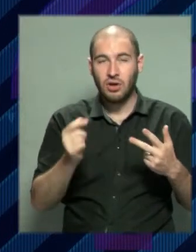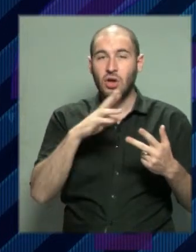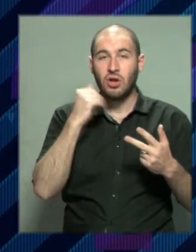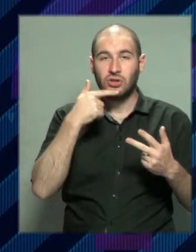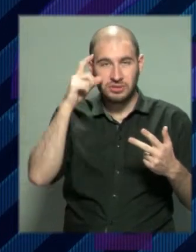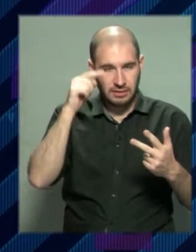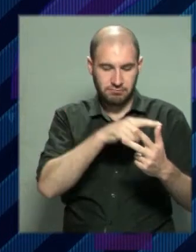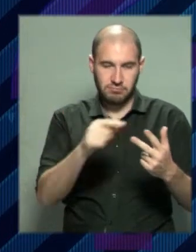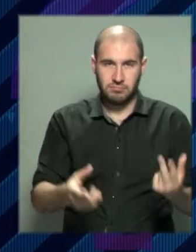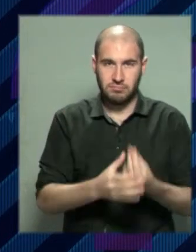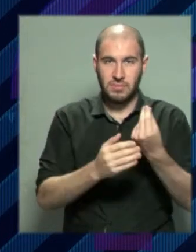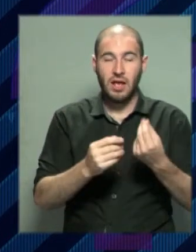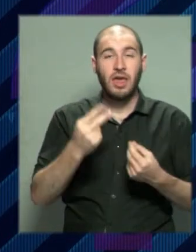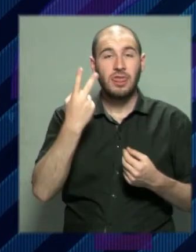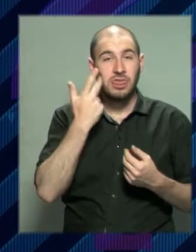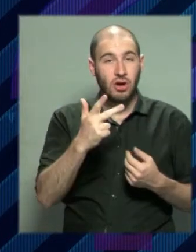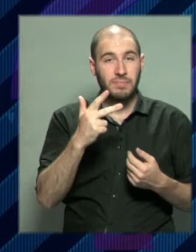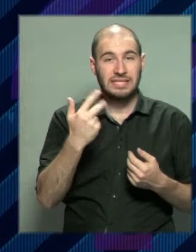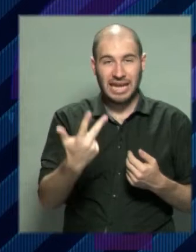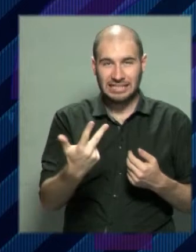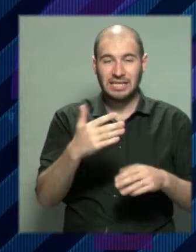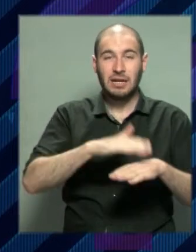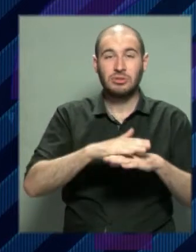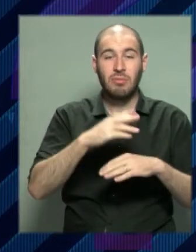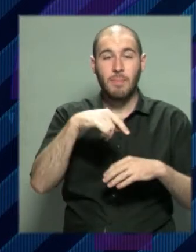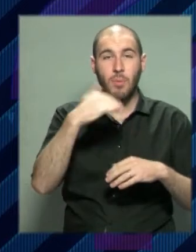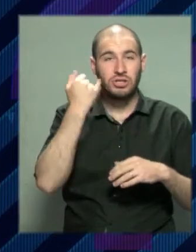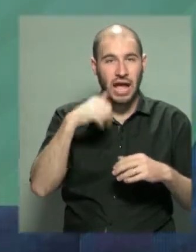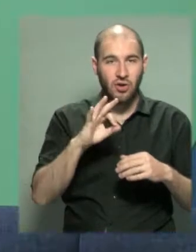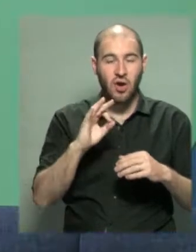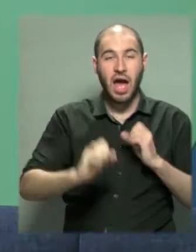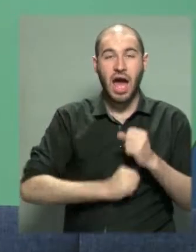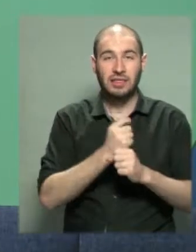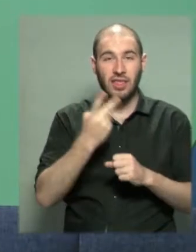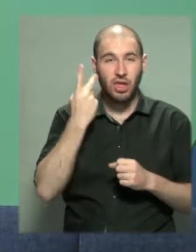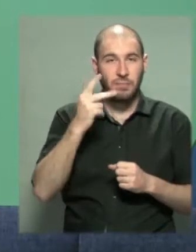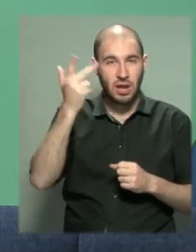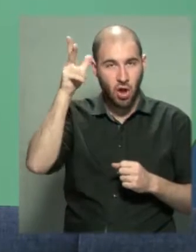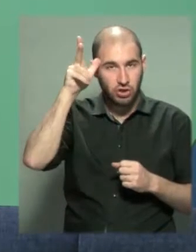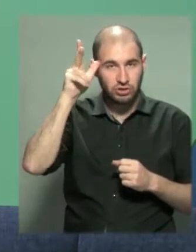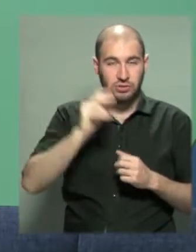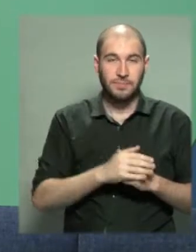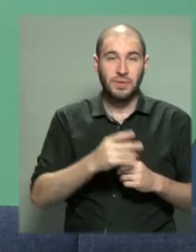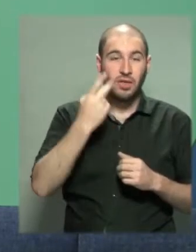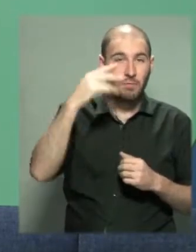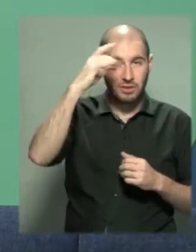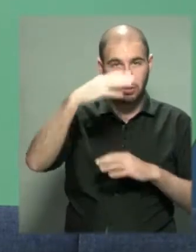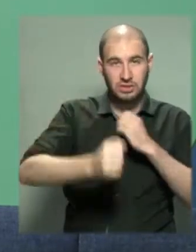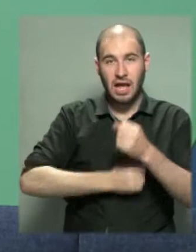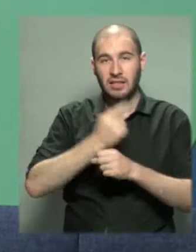Luis Lingeri, y a partir del 2003 queda a cargo de Hugo Moyano hasta el 2008. Desde el 2012 hasta